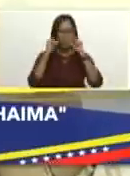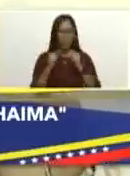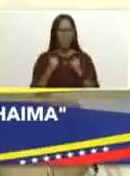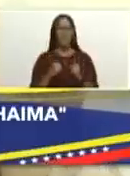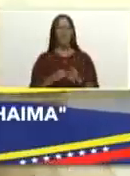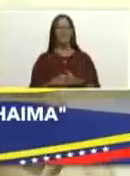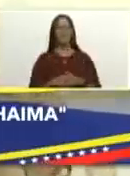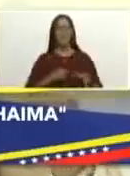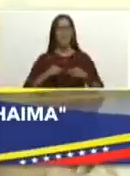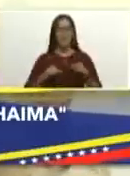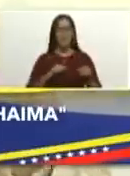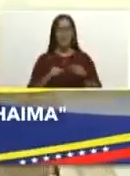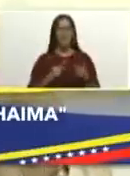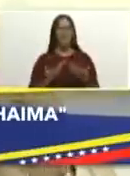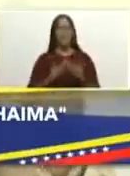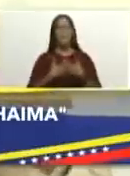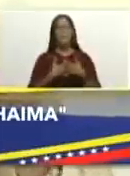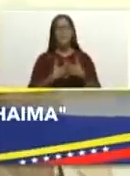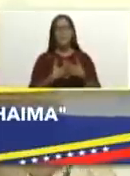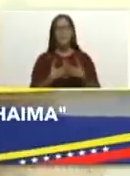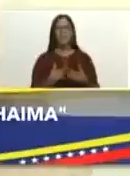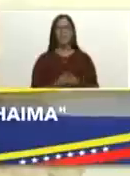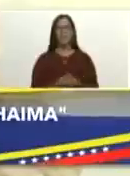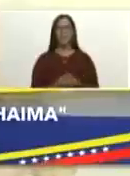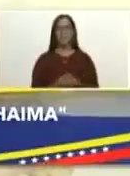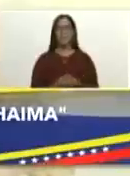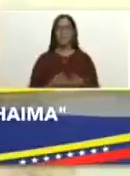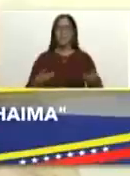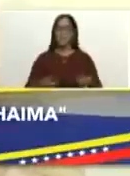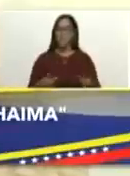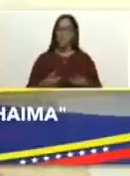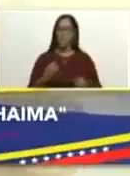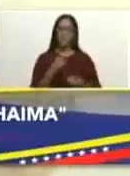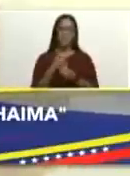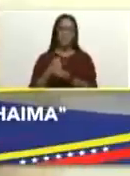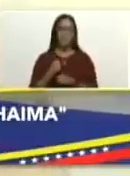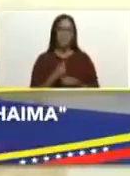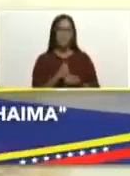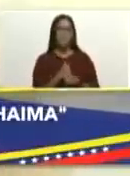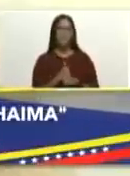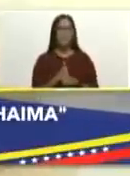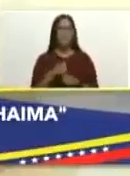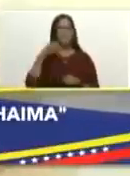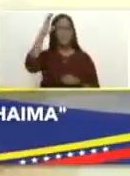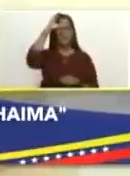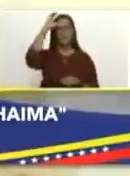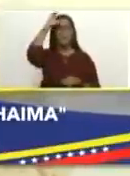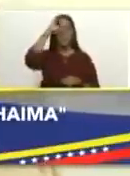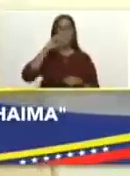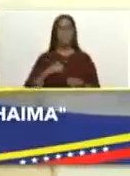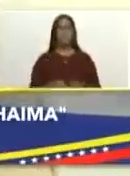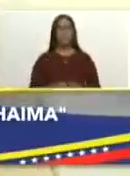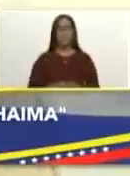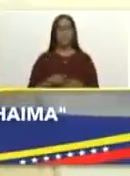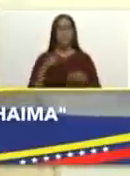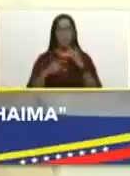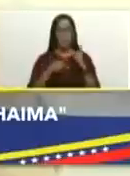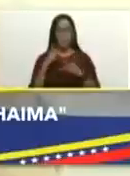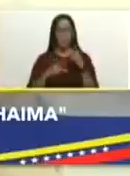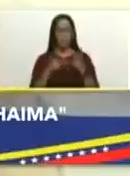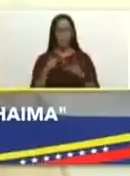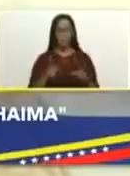gerentes, de empresarios, de empresarias, de emprendedores, de emprendedoras. Veo esta conciencia de producir